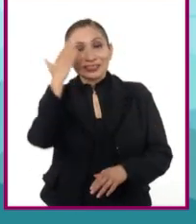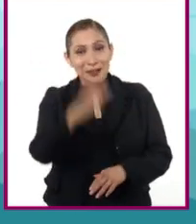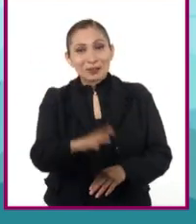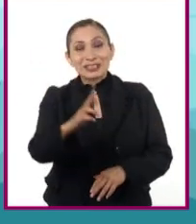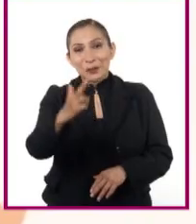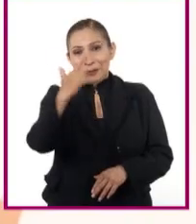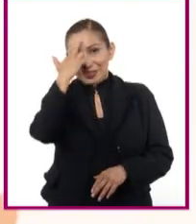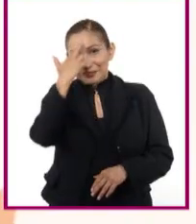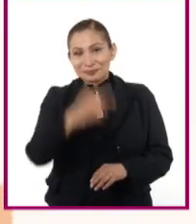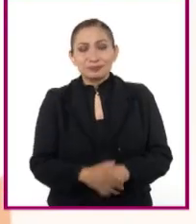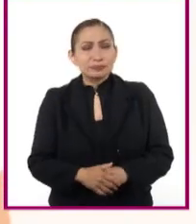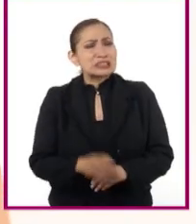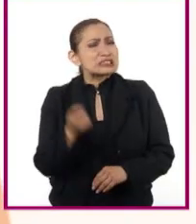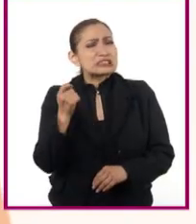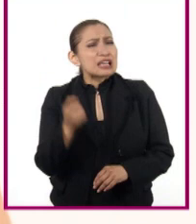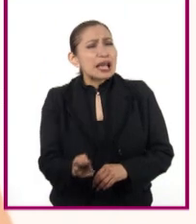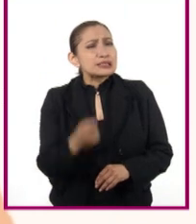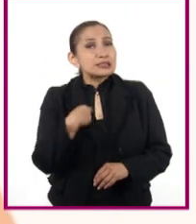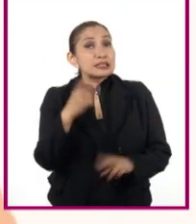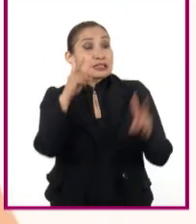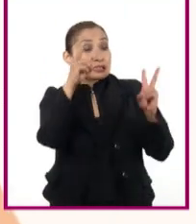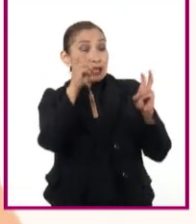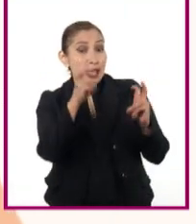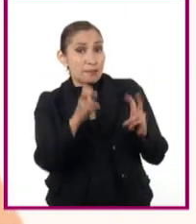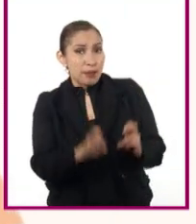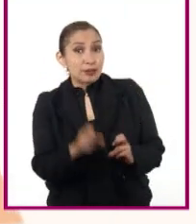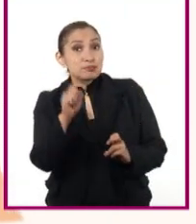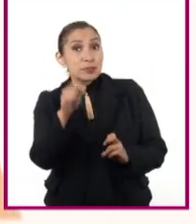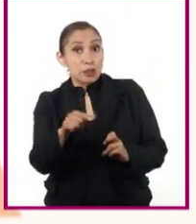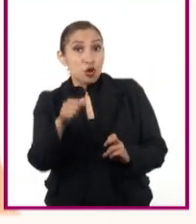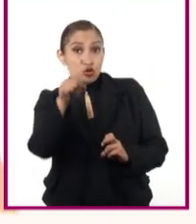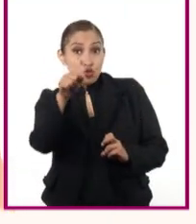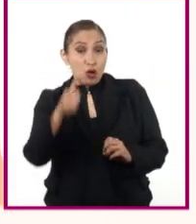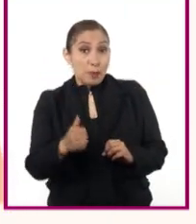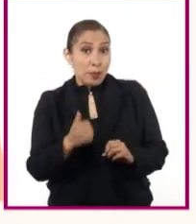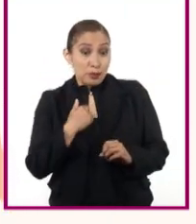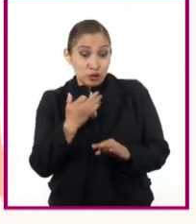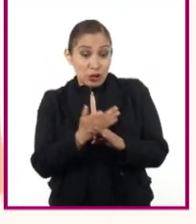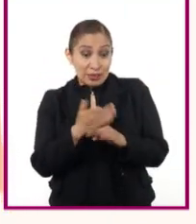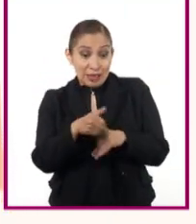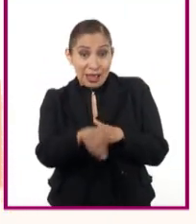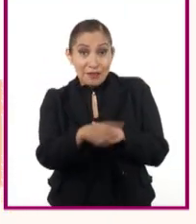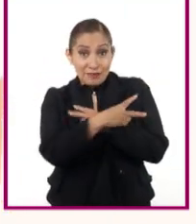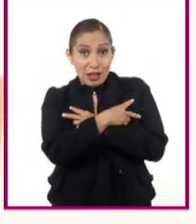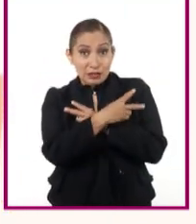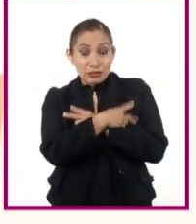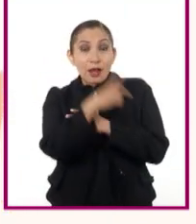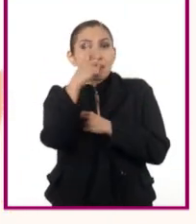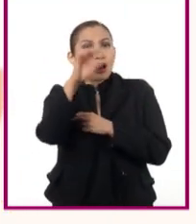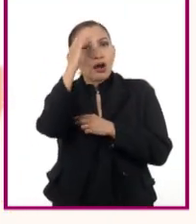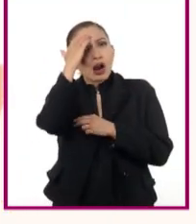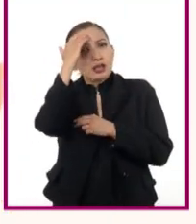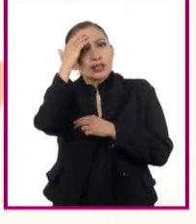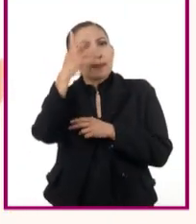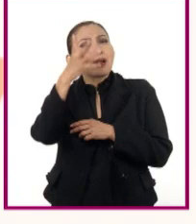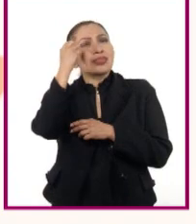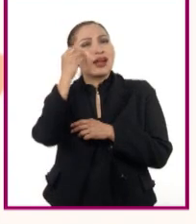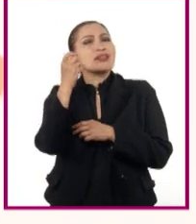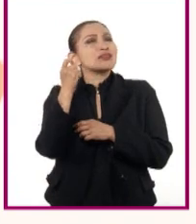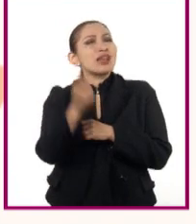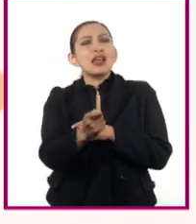lo recordaron. Se trata de la programación con la que aprovecharán estas vacaciones para conocer y